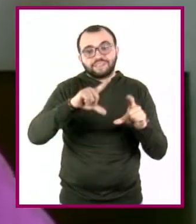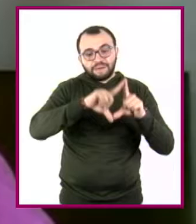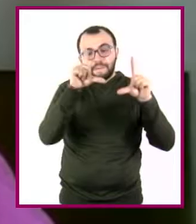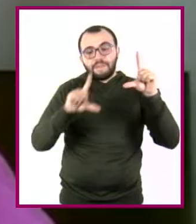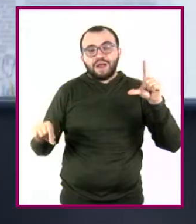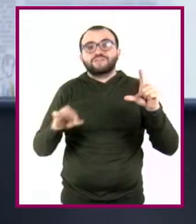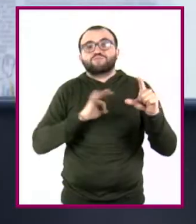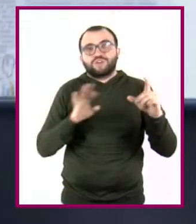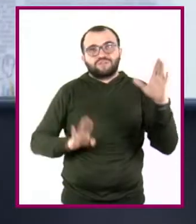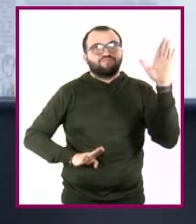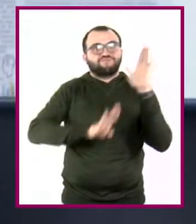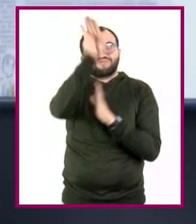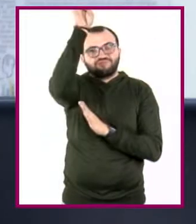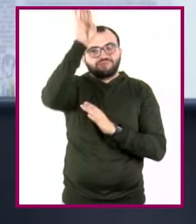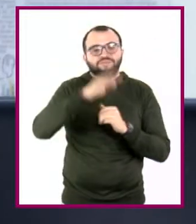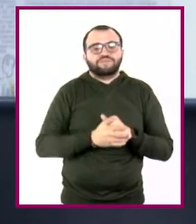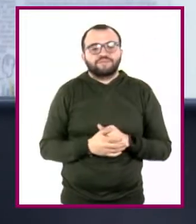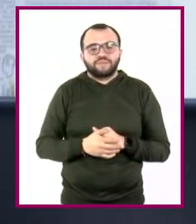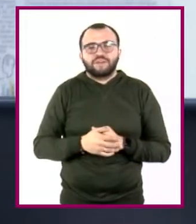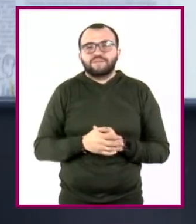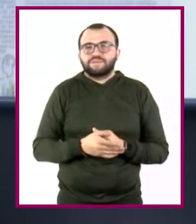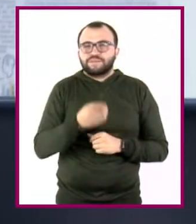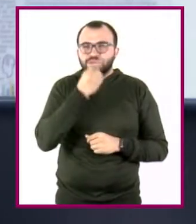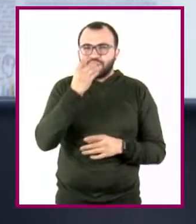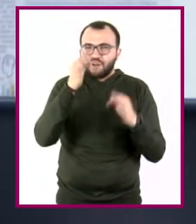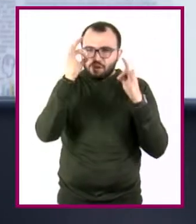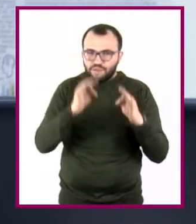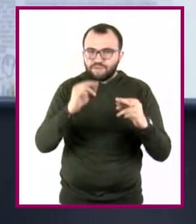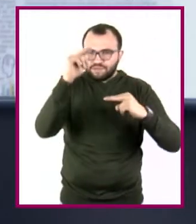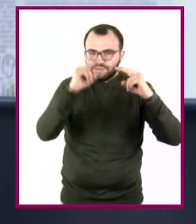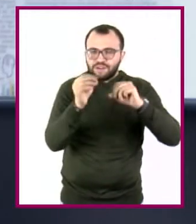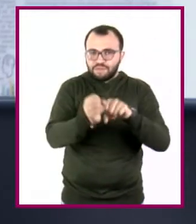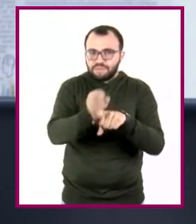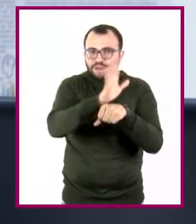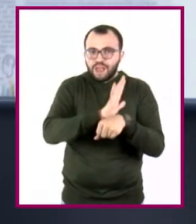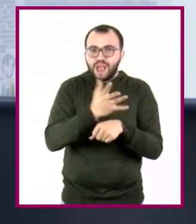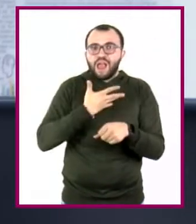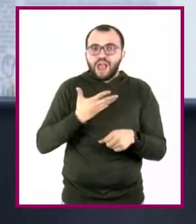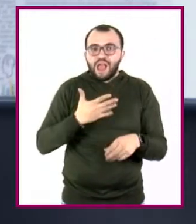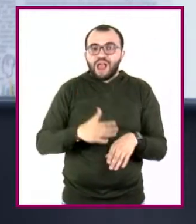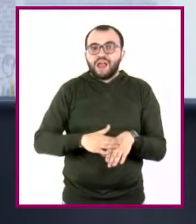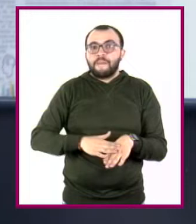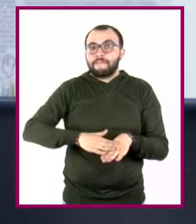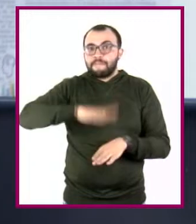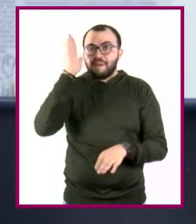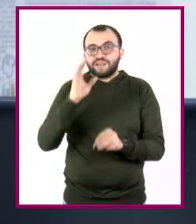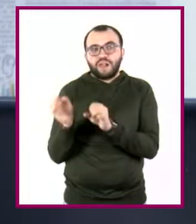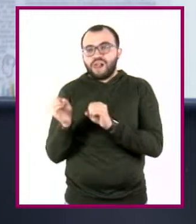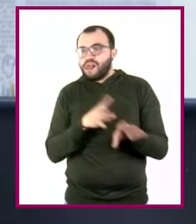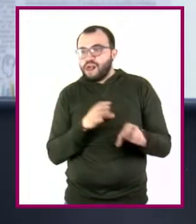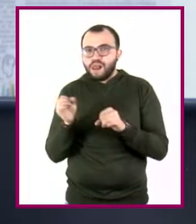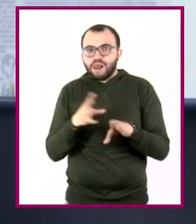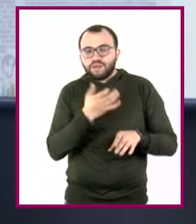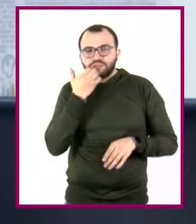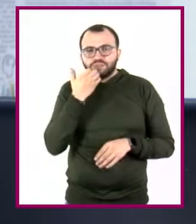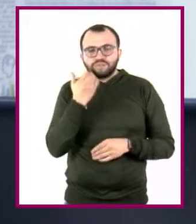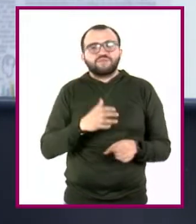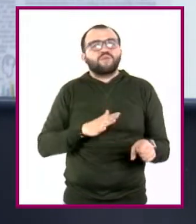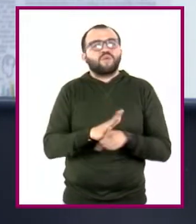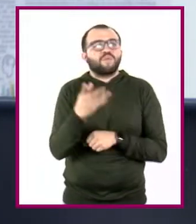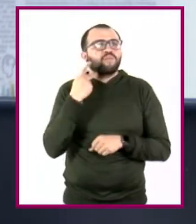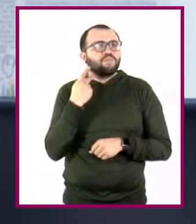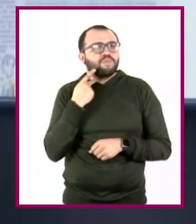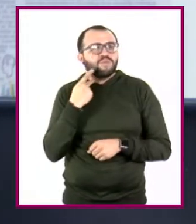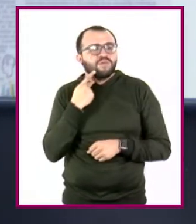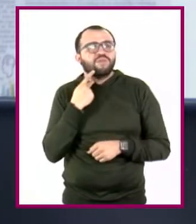despegar. De acuerdo con cifras oficiales, con la pandemia ha habido mayor deserción escolar. ¿Qué políticas públicas se necesitan